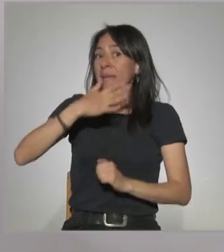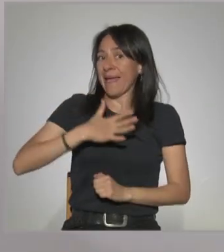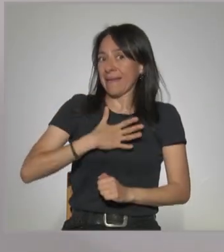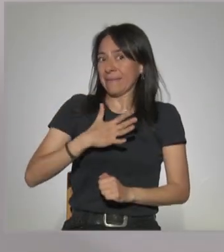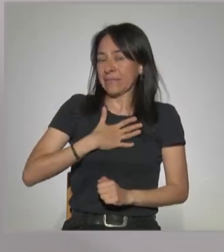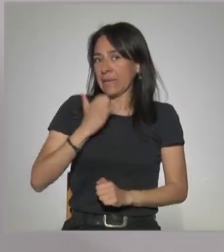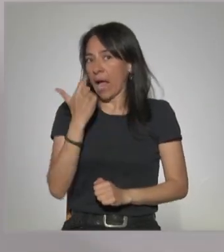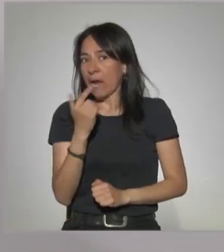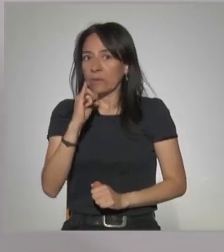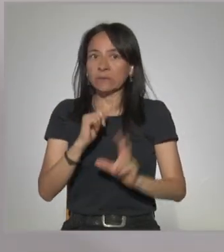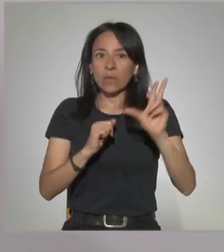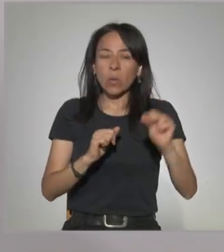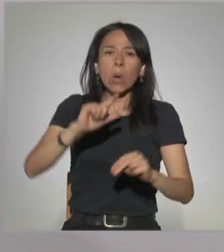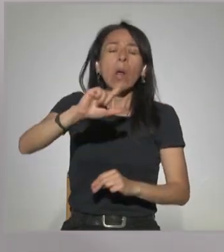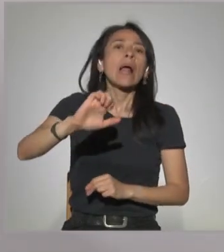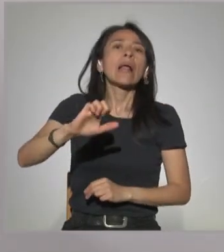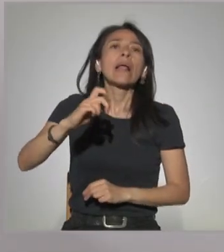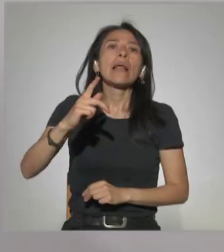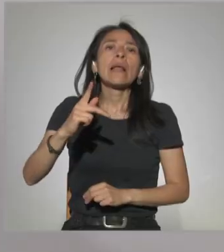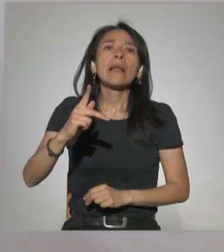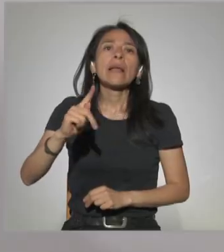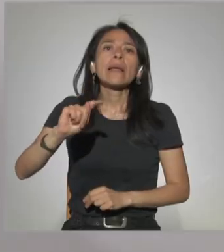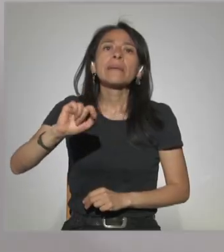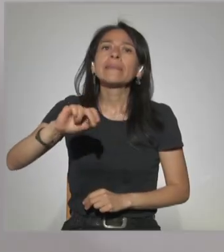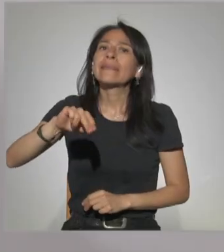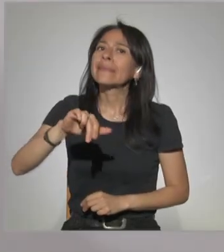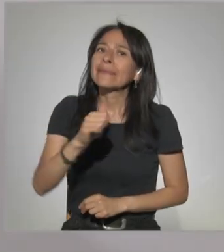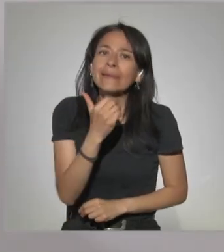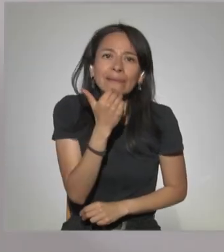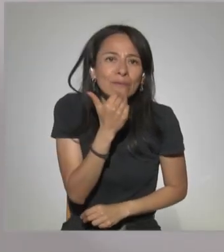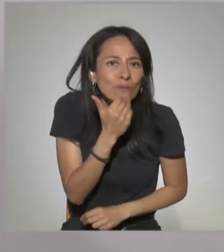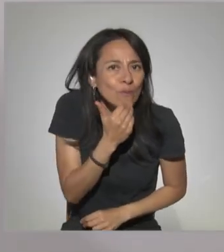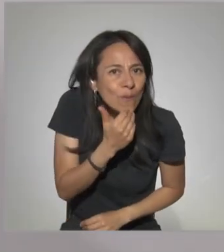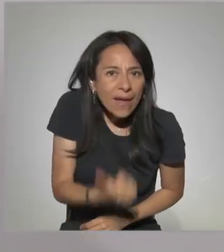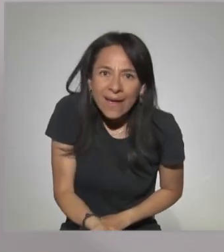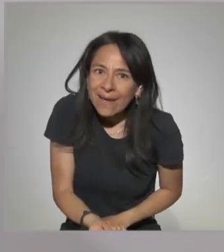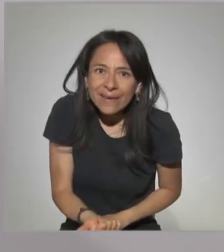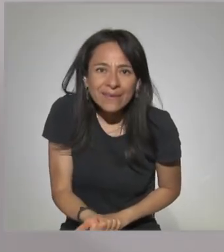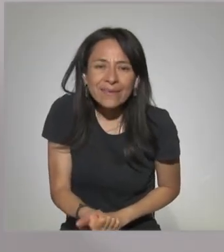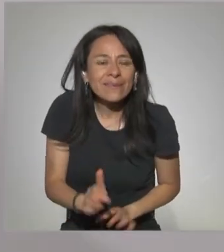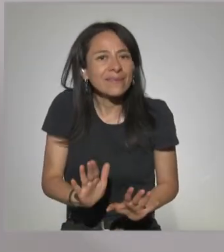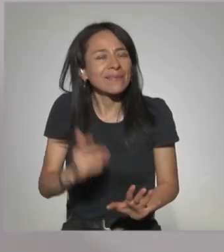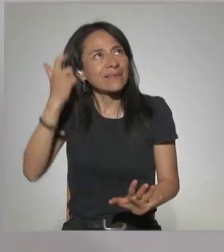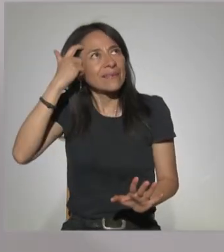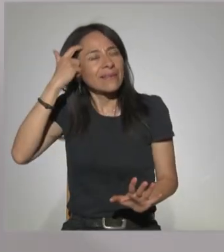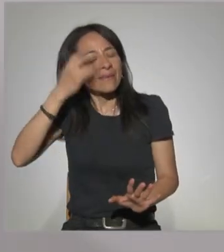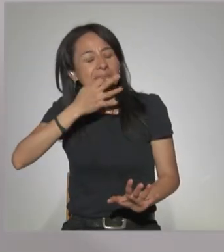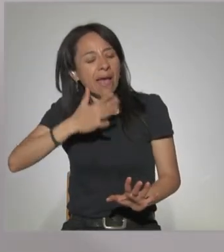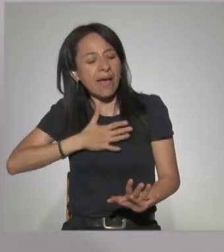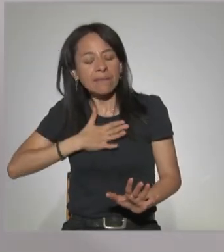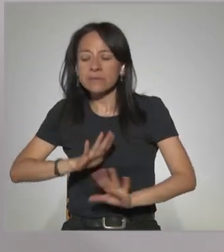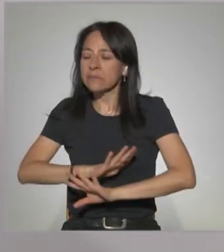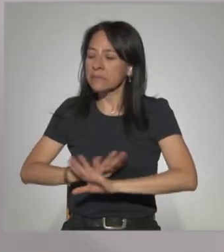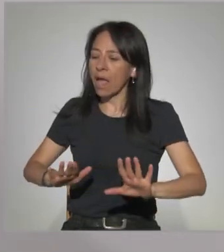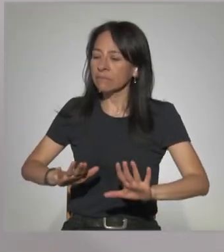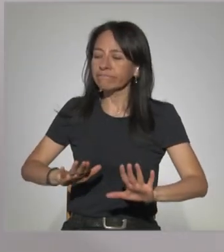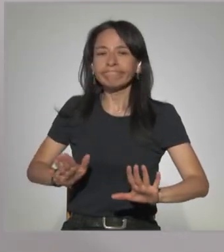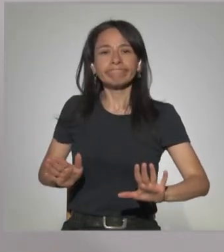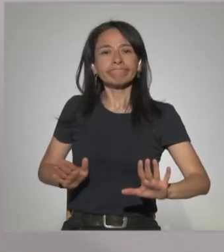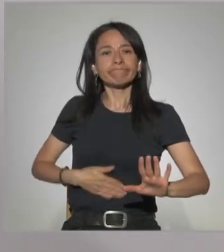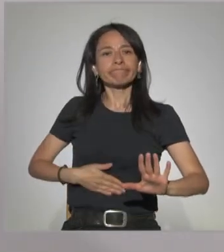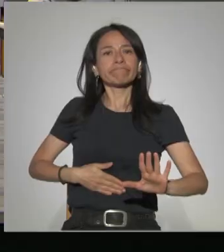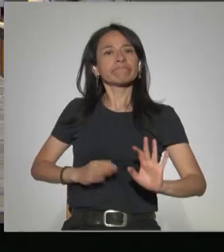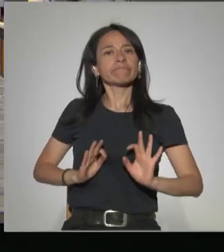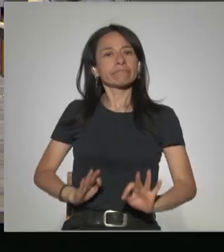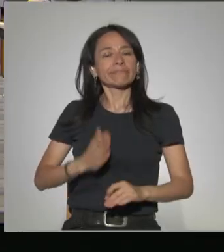leptina. Entonces no hay esa señal en el cerebro que diga, ya no necesitas comer, ya comiste. Sí, por